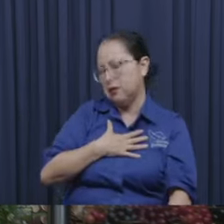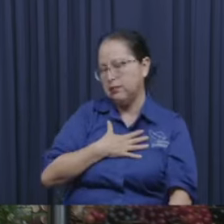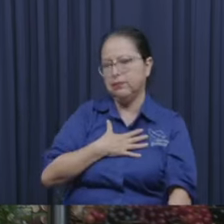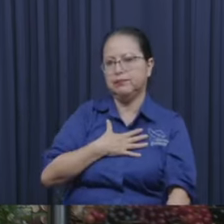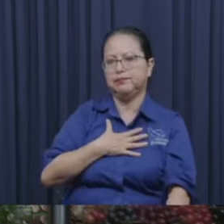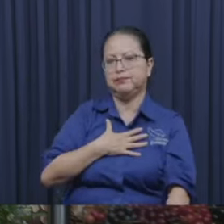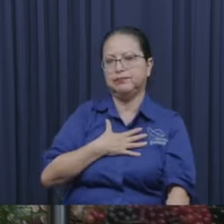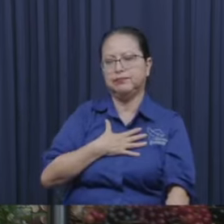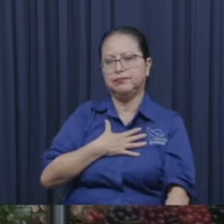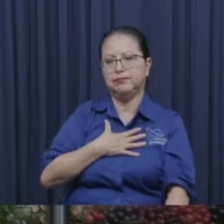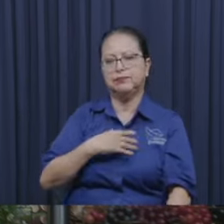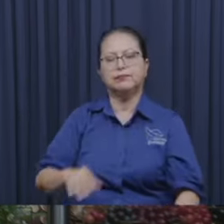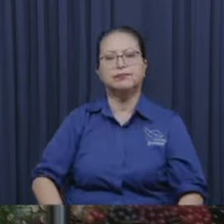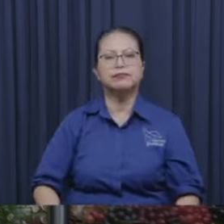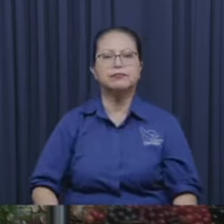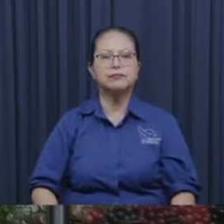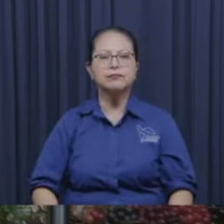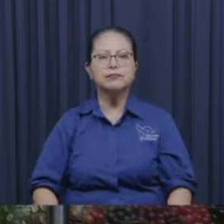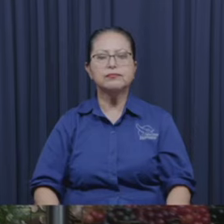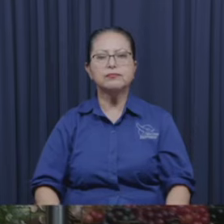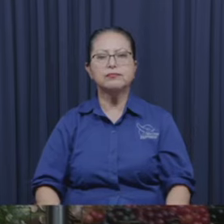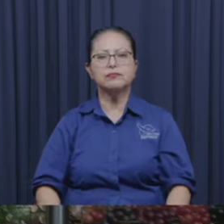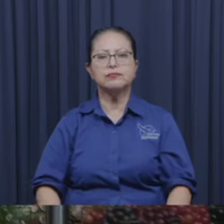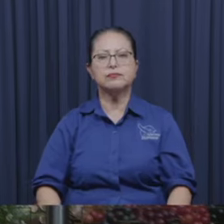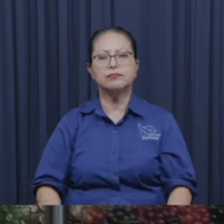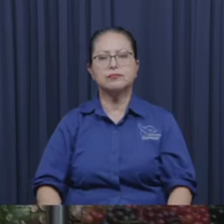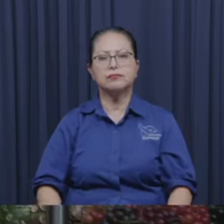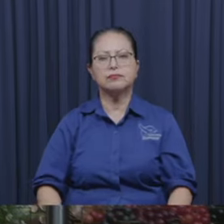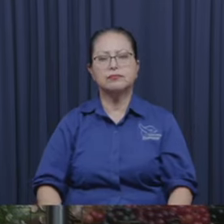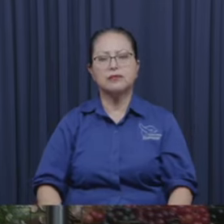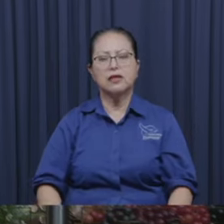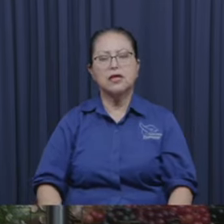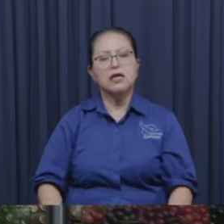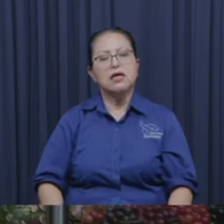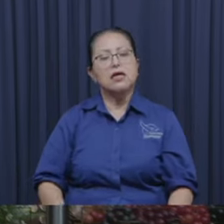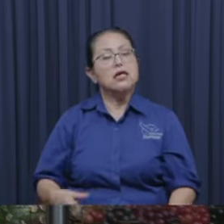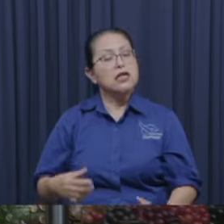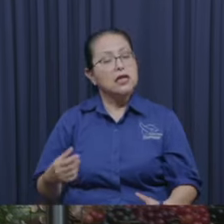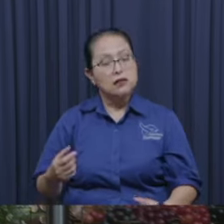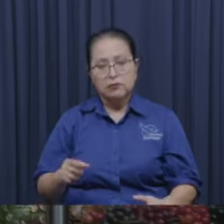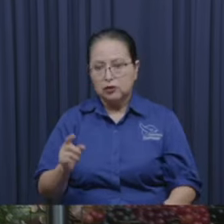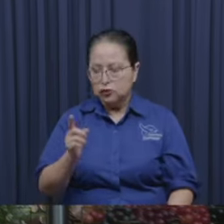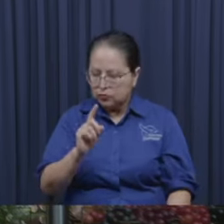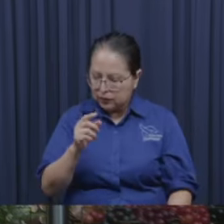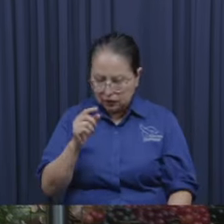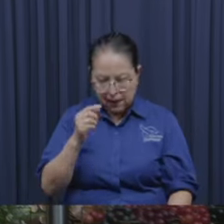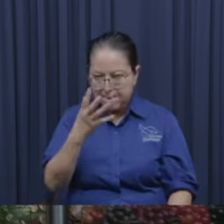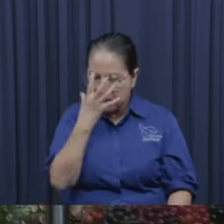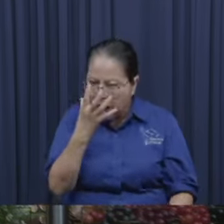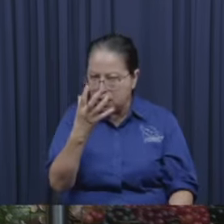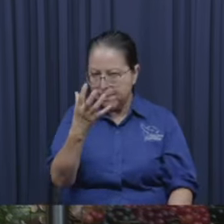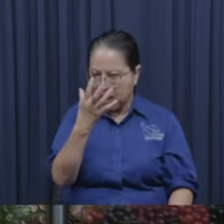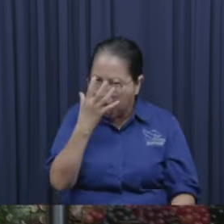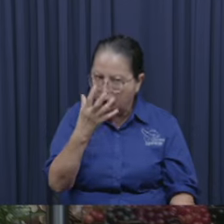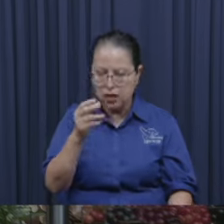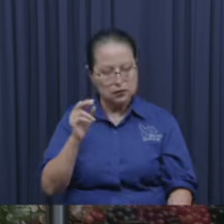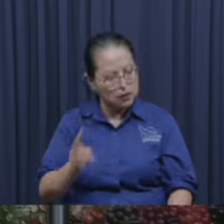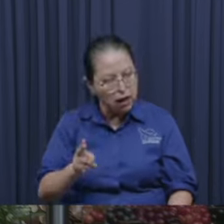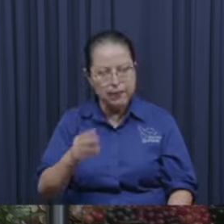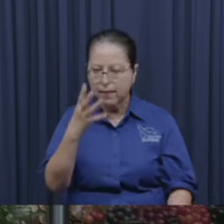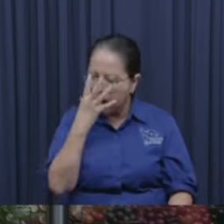pero tampoco se trata de que el que peca y reza empata va no venir con un